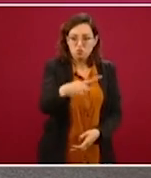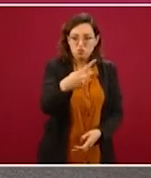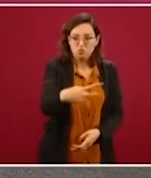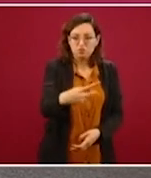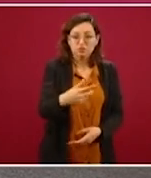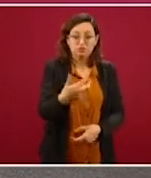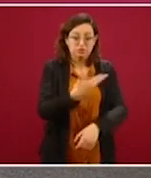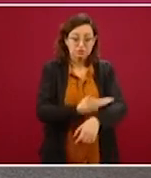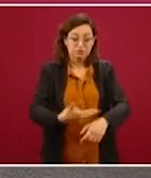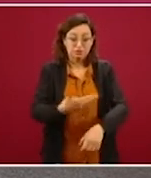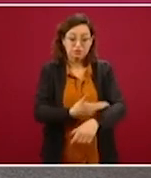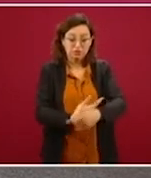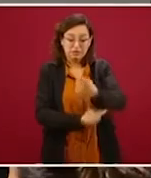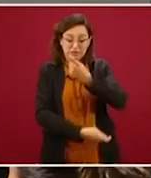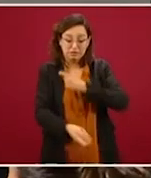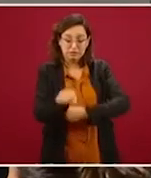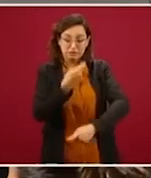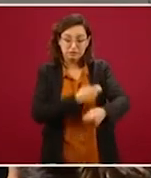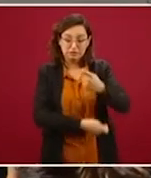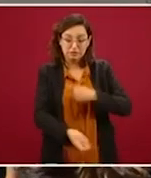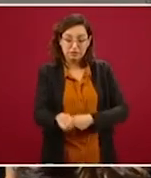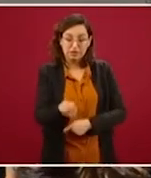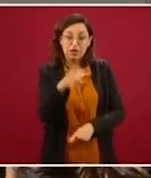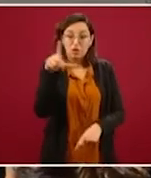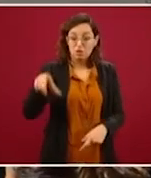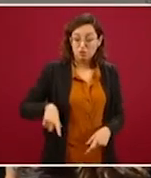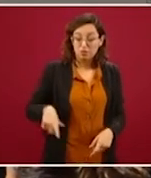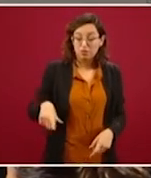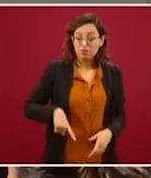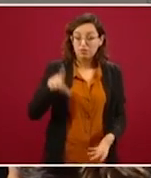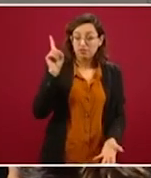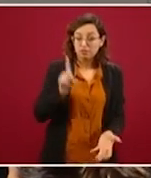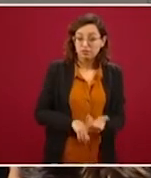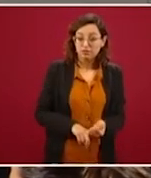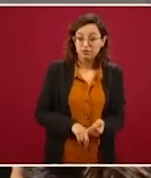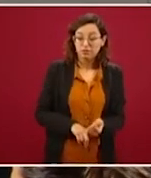el trámite en el mismo gobierno